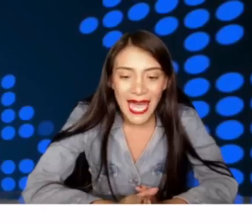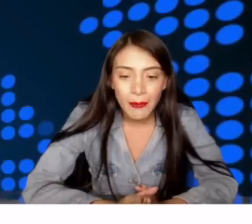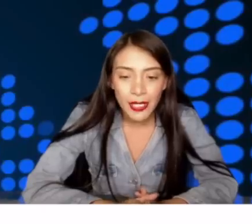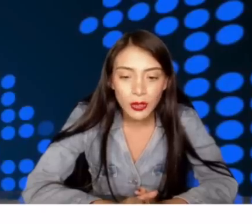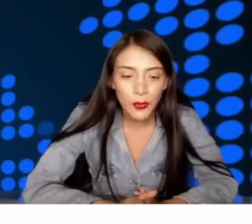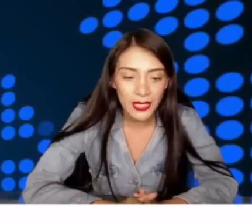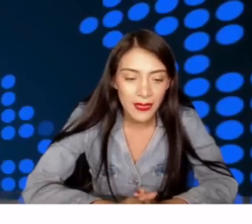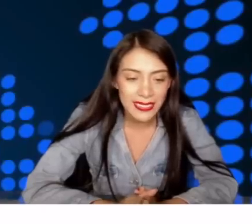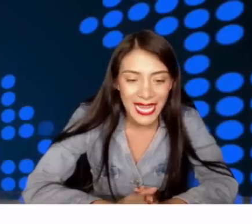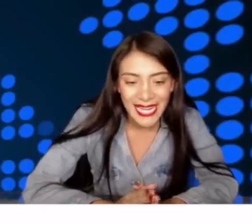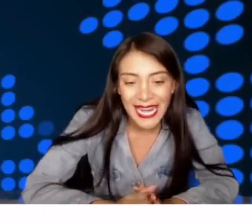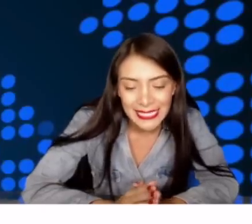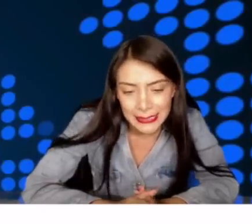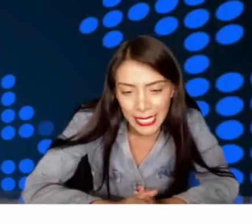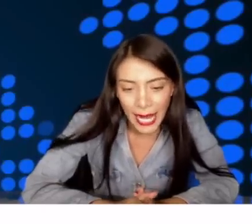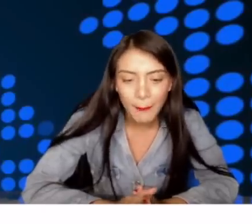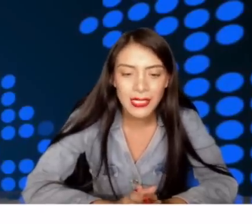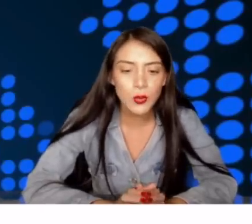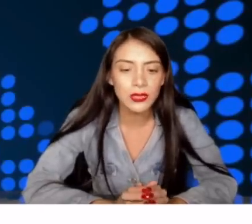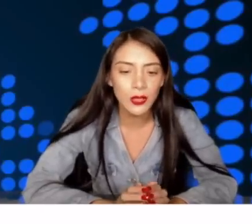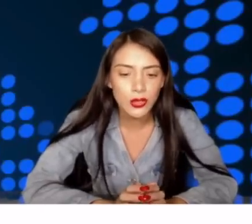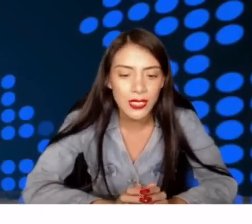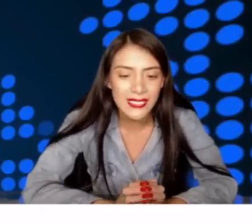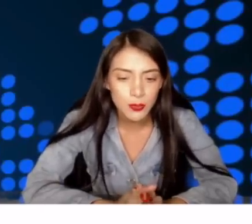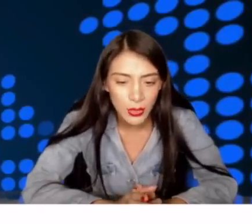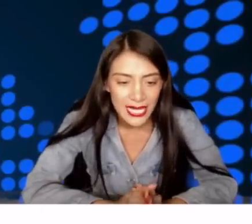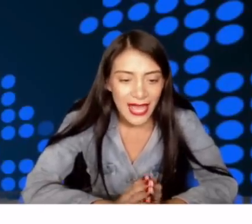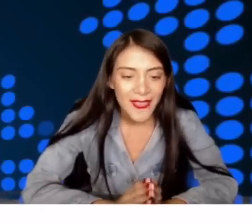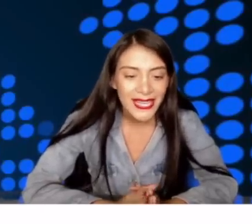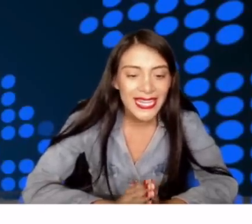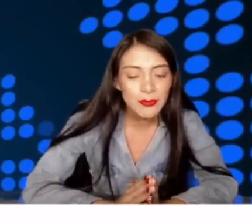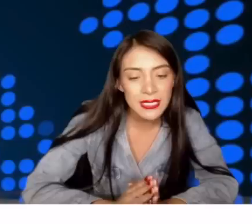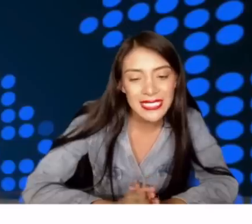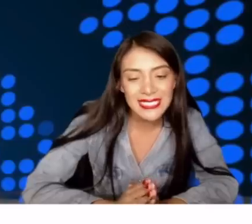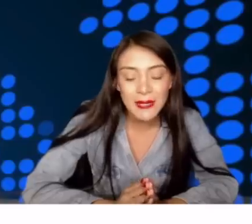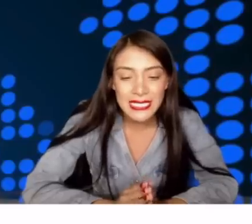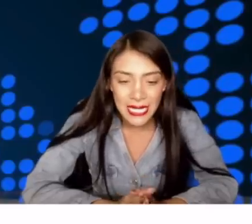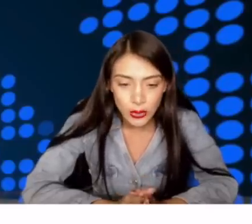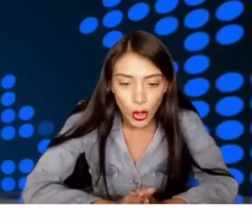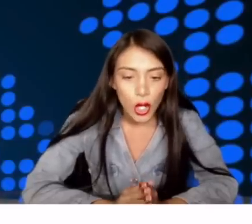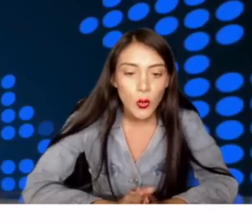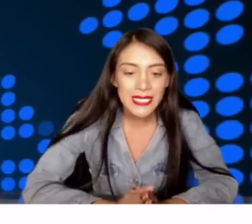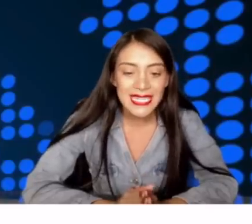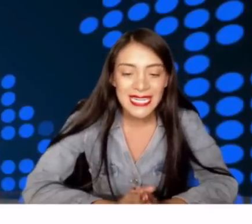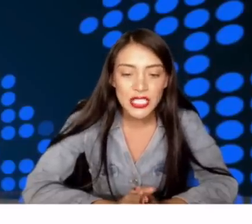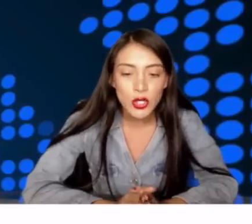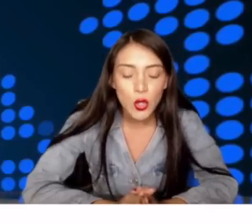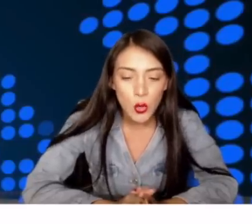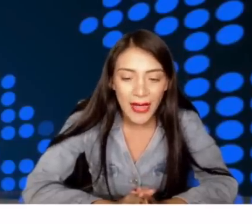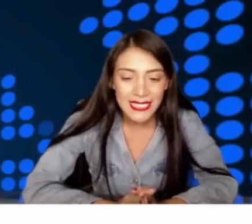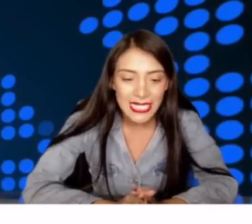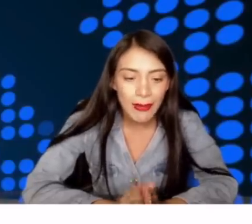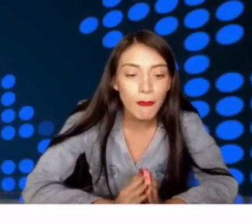peronista Alberto Fernández en Argentina, apenas 48 horas después de que el expresidente brasileño Luis